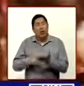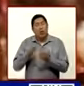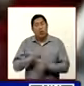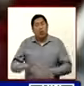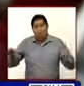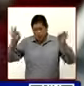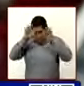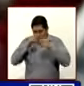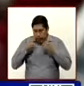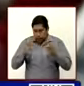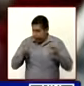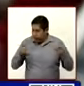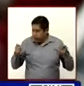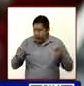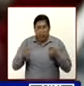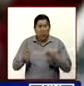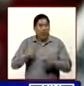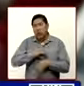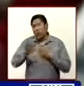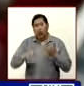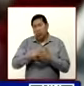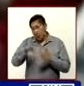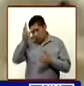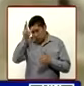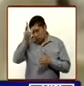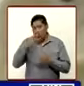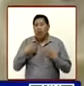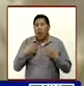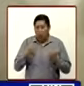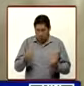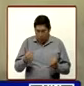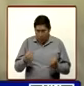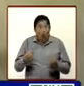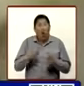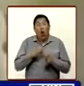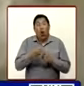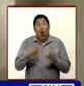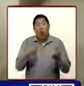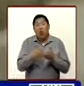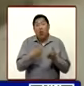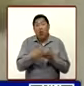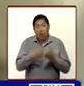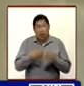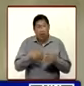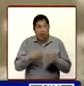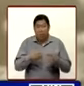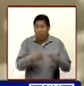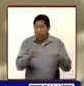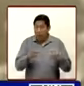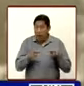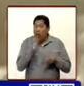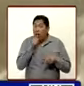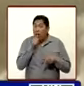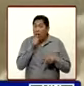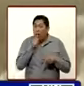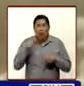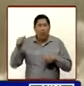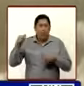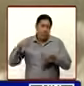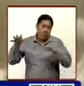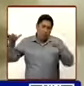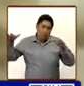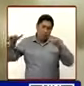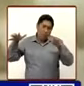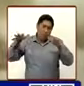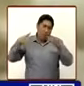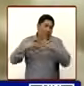importante, el tema de la vigilancia epidemiológica en humedales o cuerpos de agua donde se tiene presencia de aves migratorias, en este caso en las